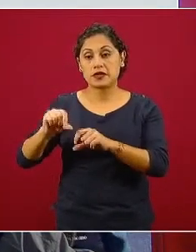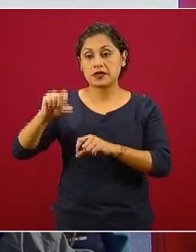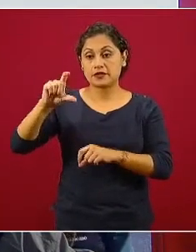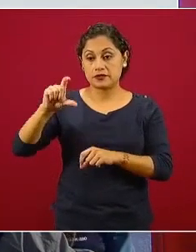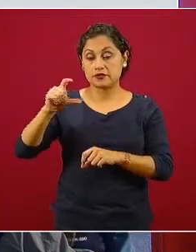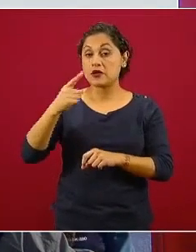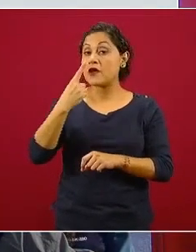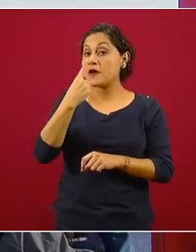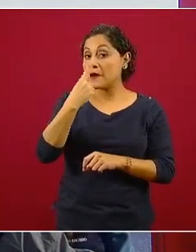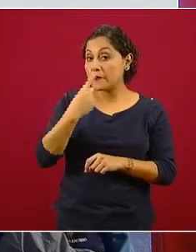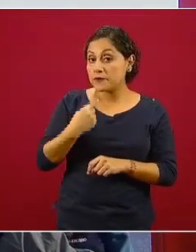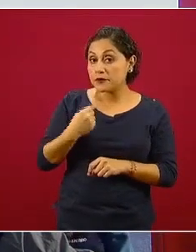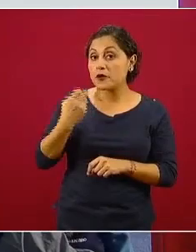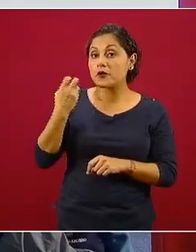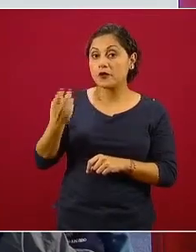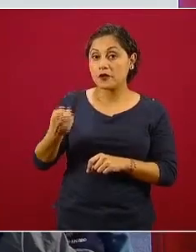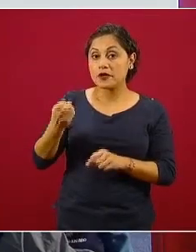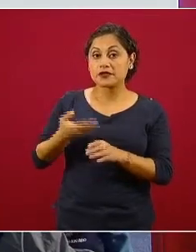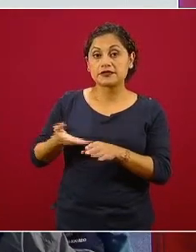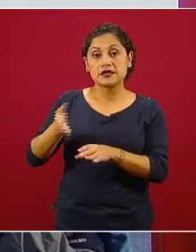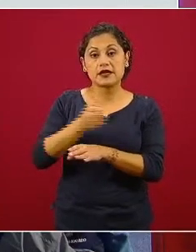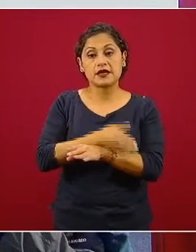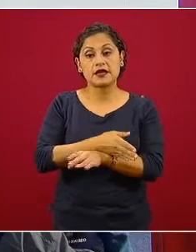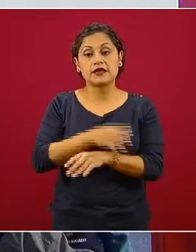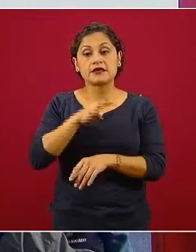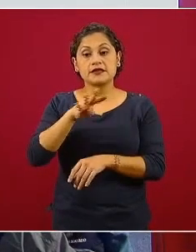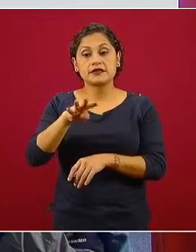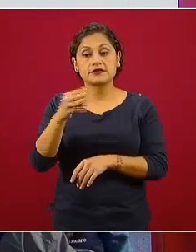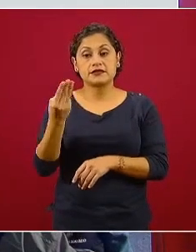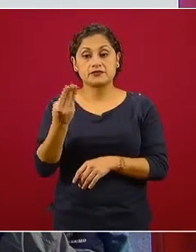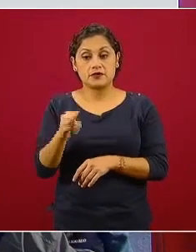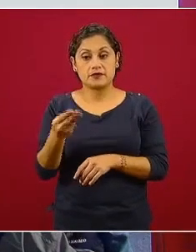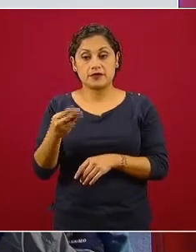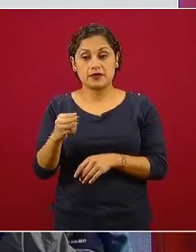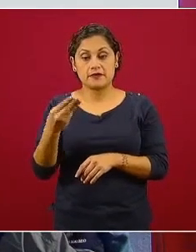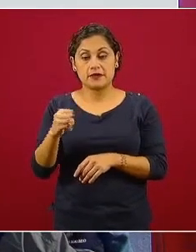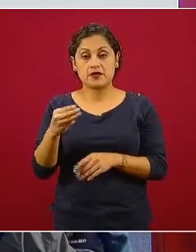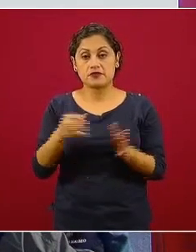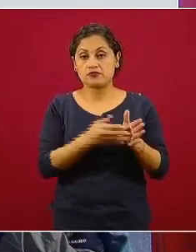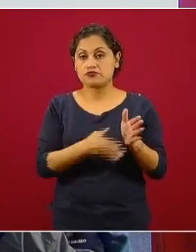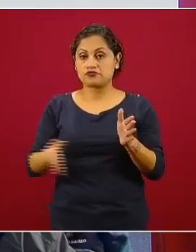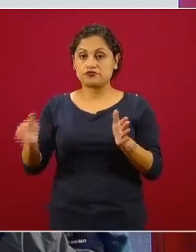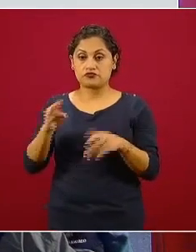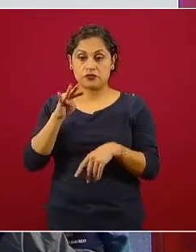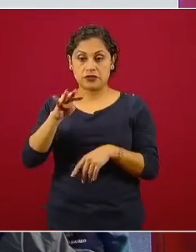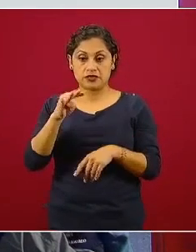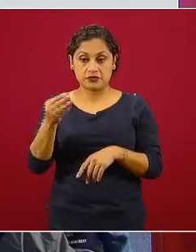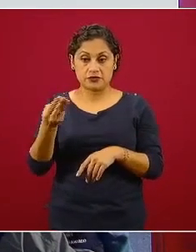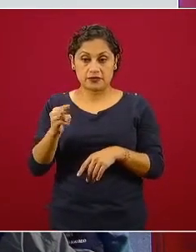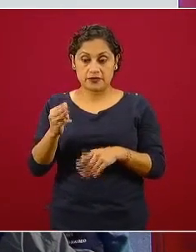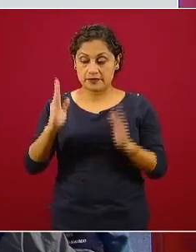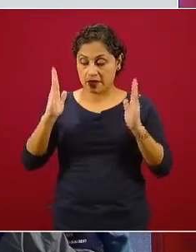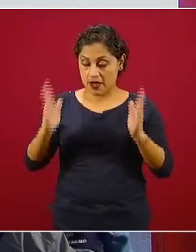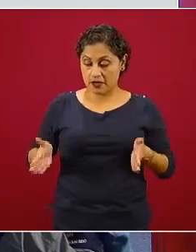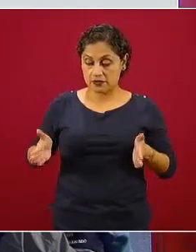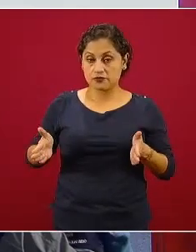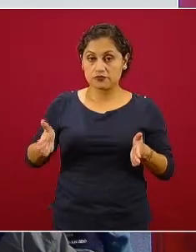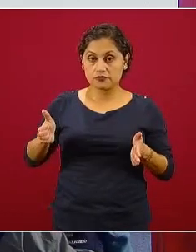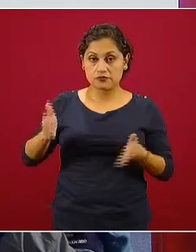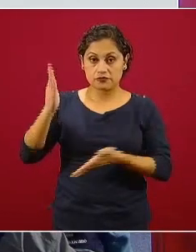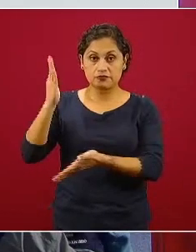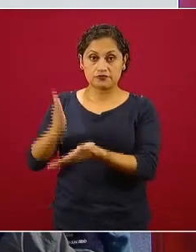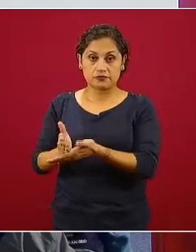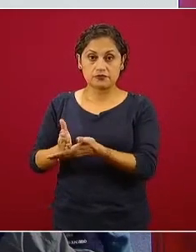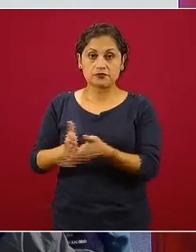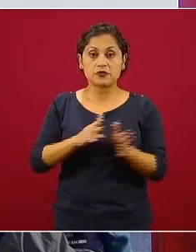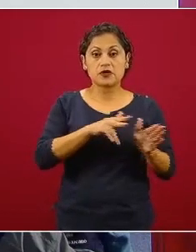es defunciones previas al 19 de mayo, ocurridas hasta el 19 de mayo. Aquí está el 19 de mayo. El